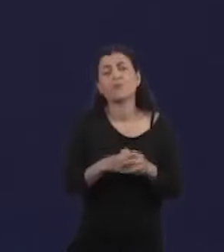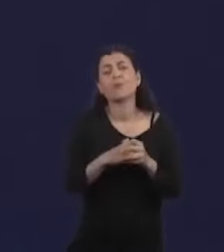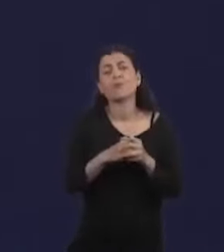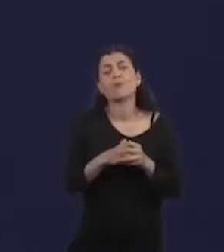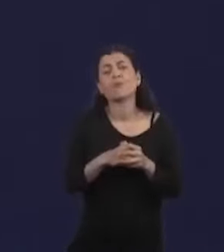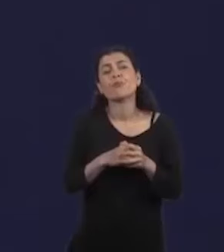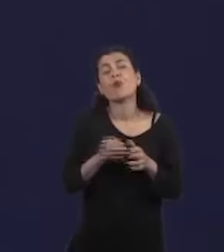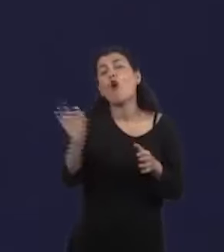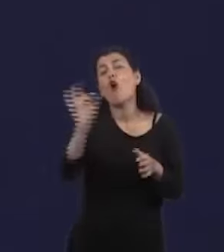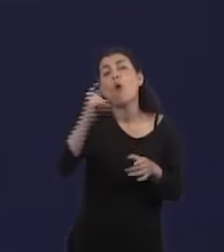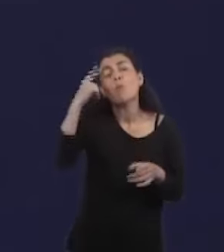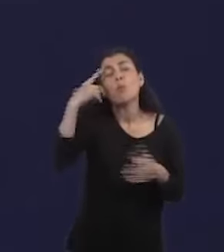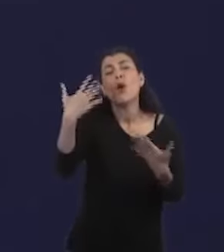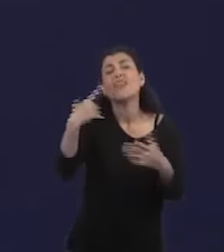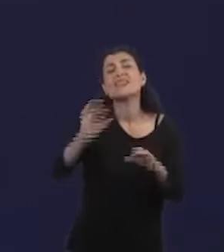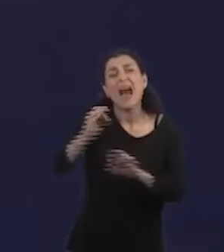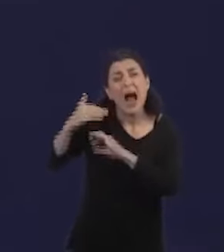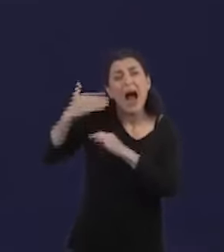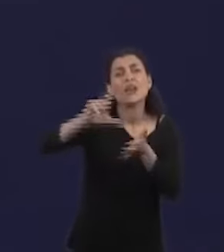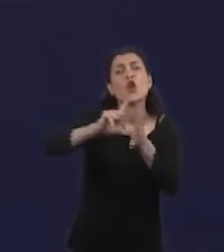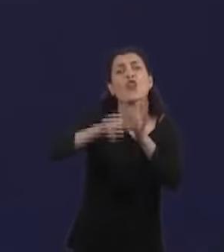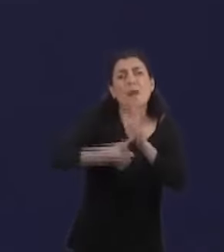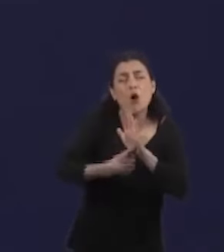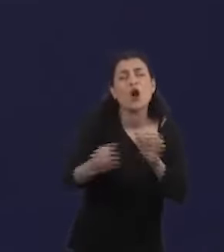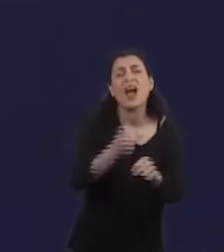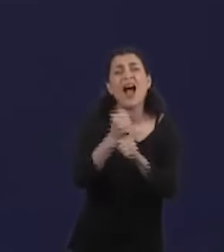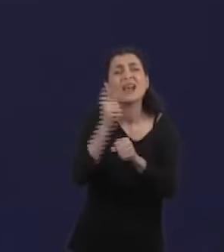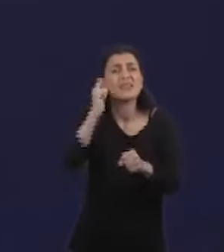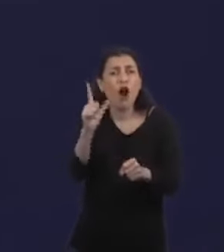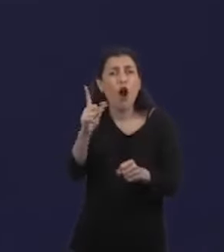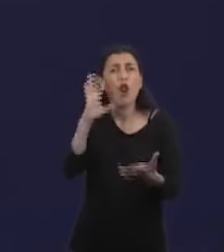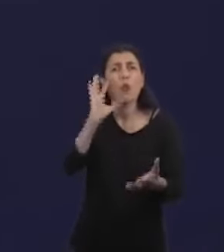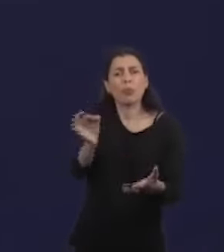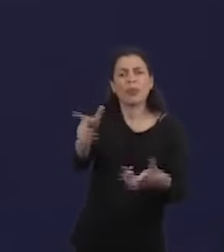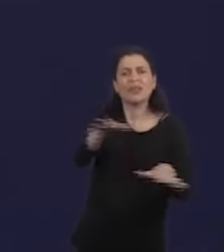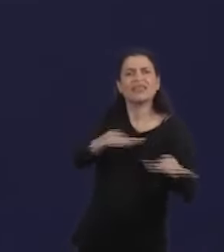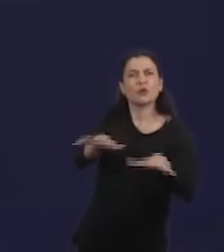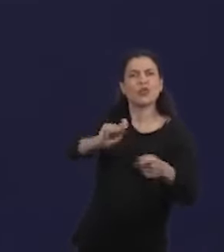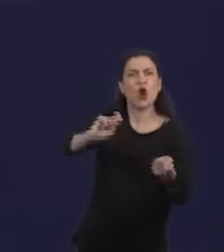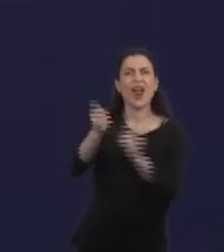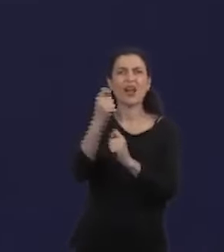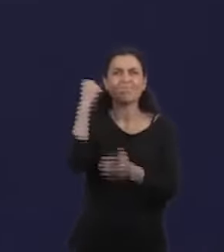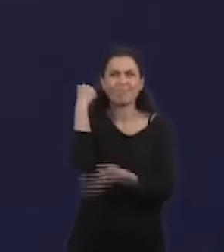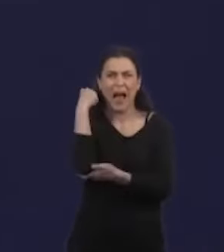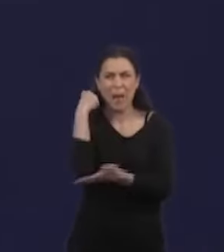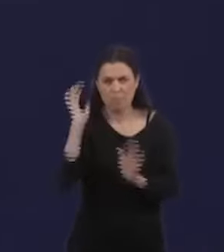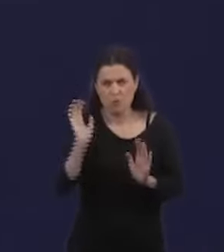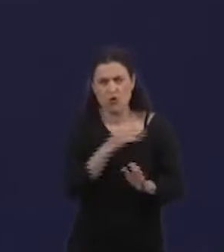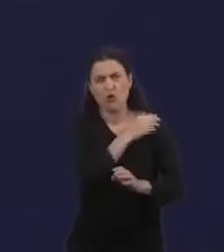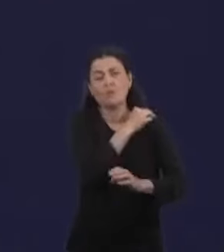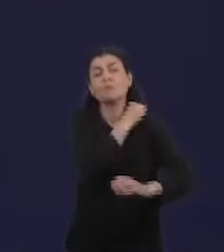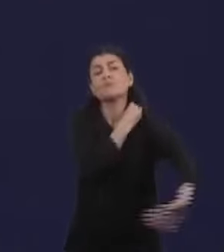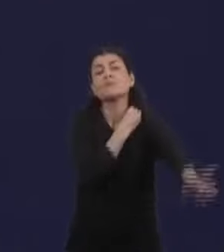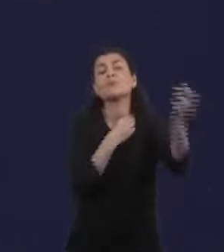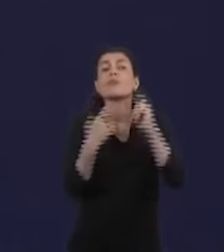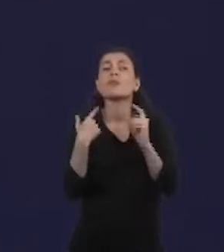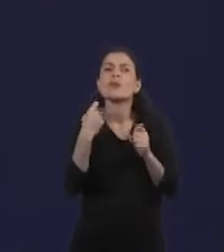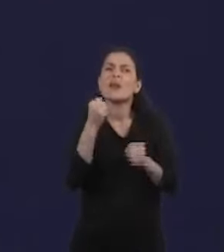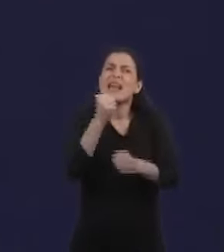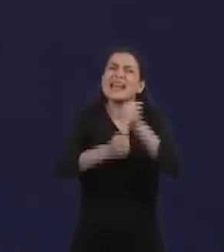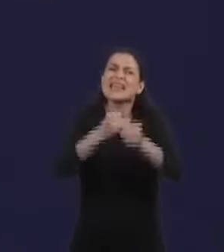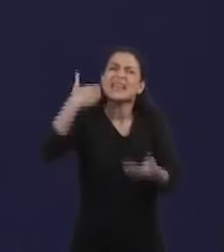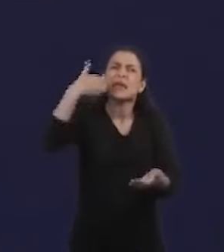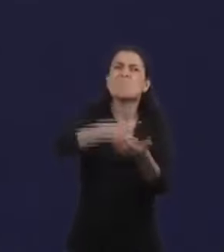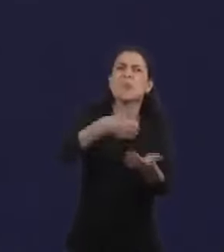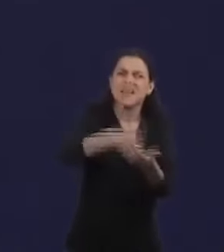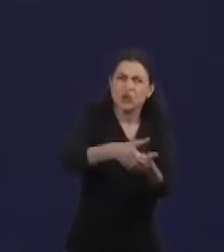años así que me parece que hay que tener en cuenta que las inversiones tienen un proceso de maduración desde su anuncio